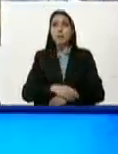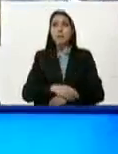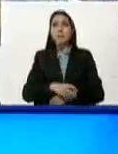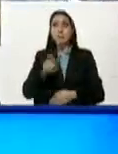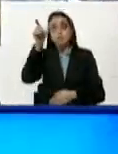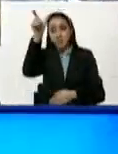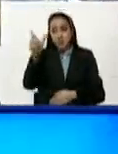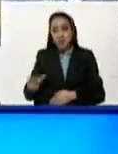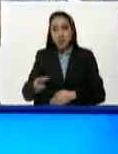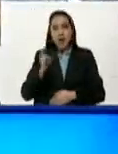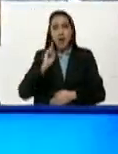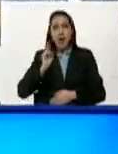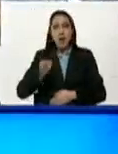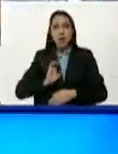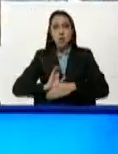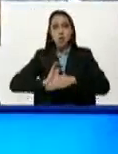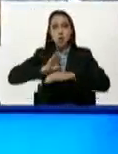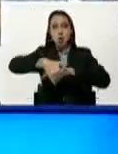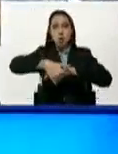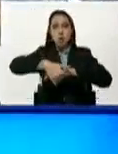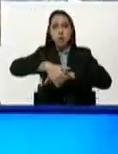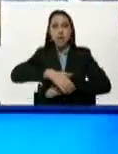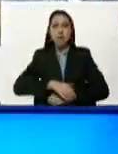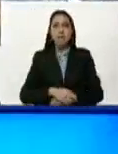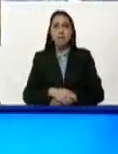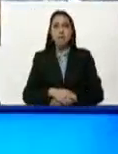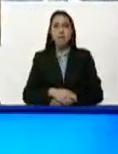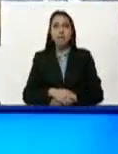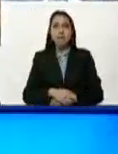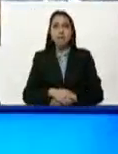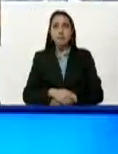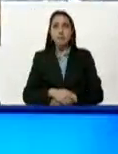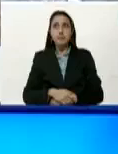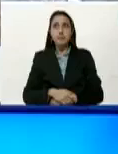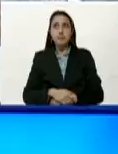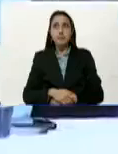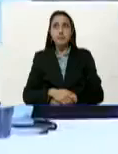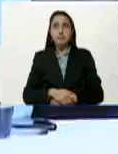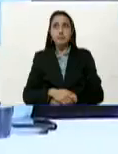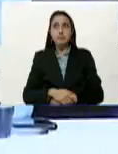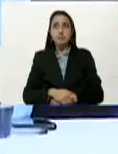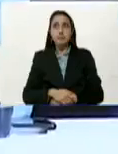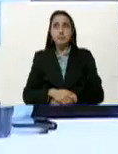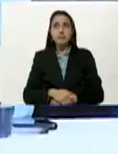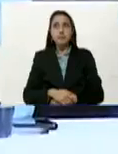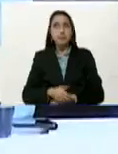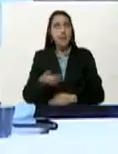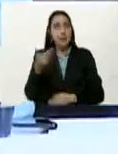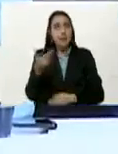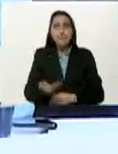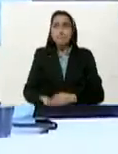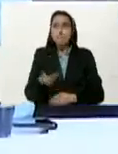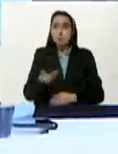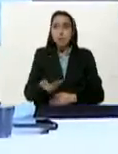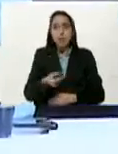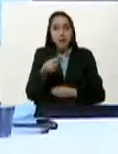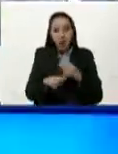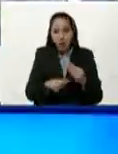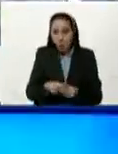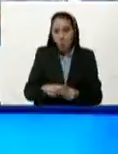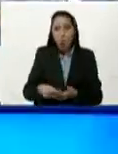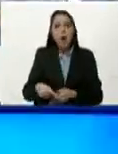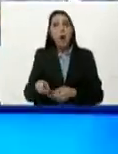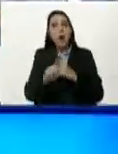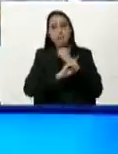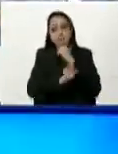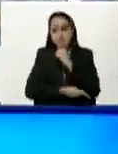héctor rodríguez castro esto rodríguez importante el parque industrial